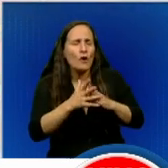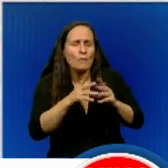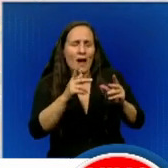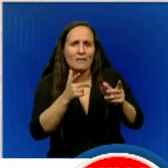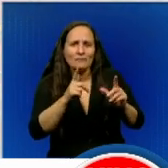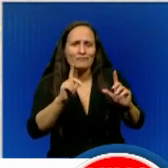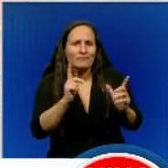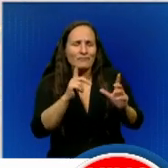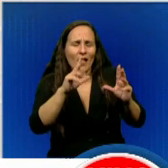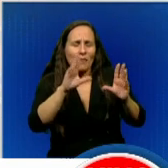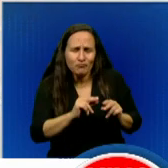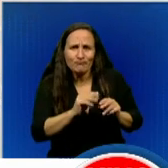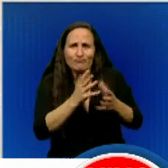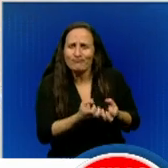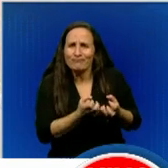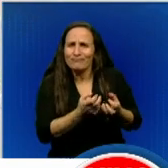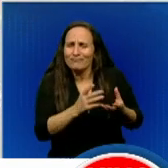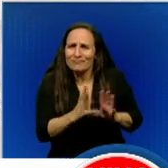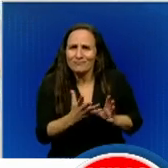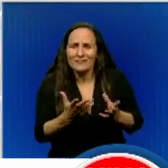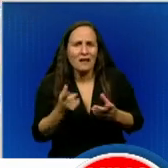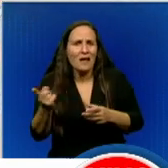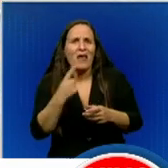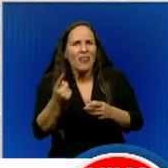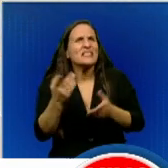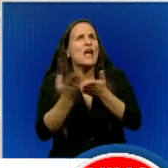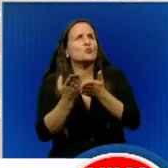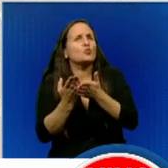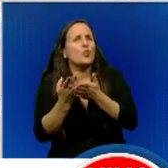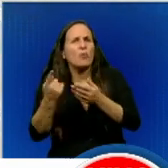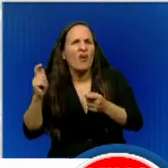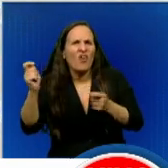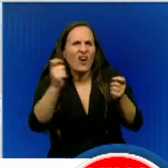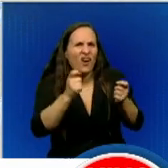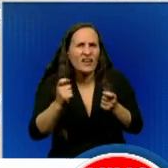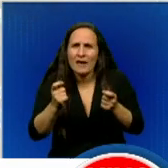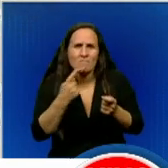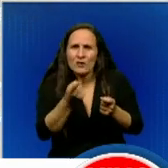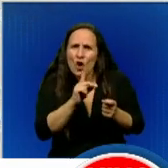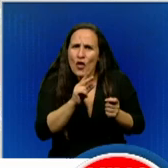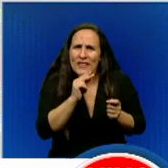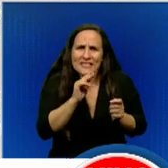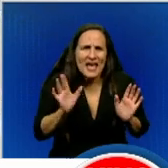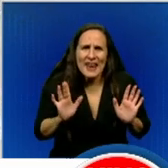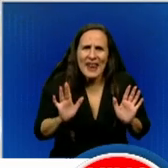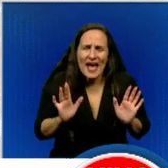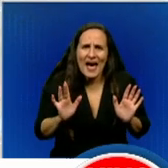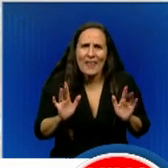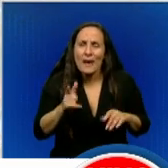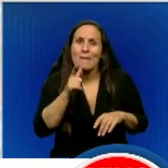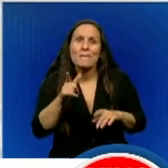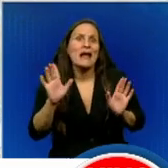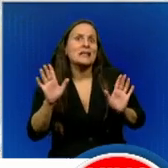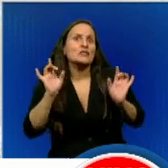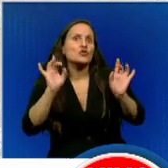no dice cuáles son esos estudios maravillosos que solamente parecen al parecer aplican a la economía